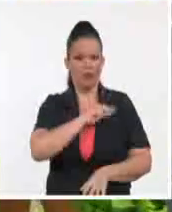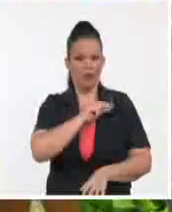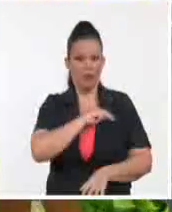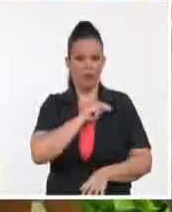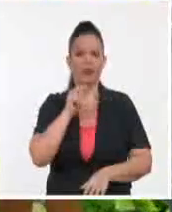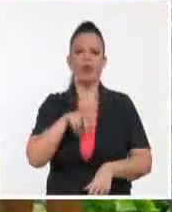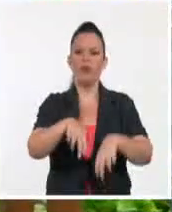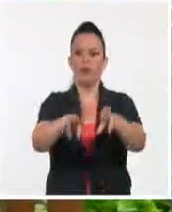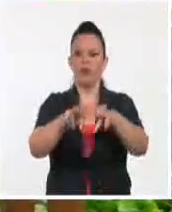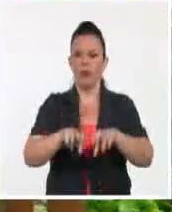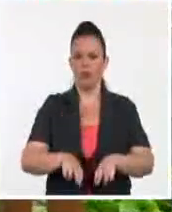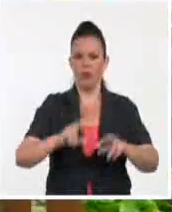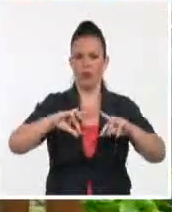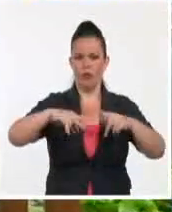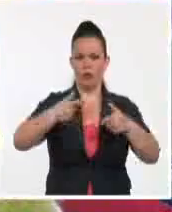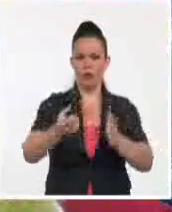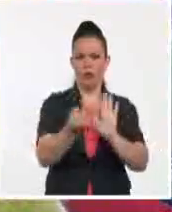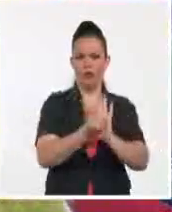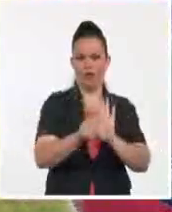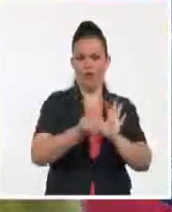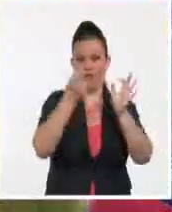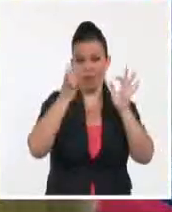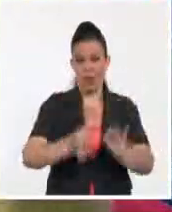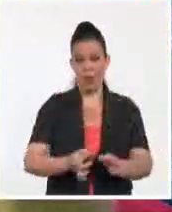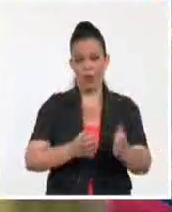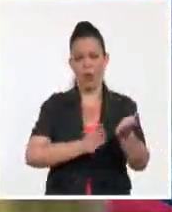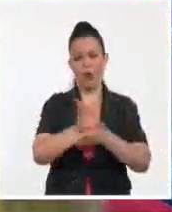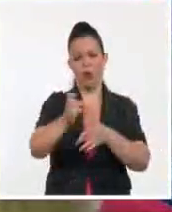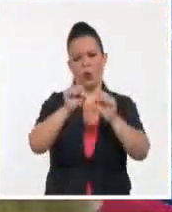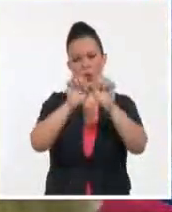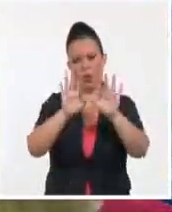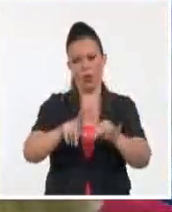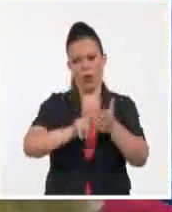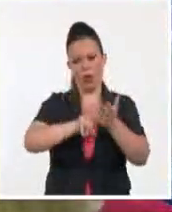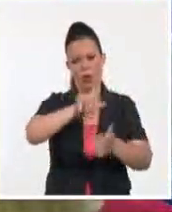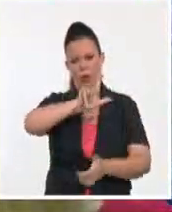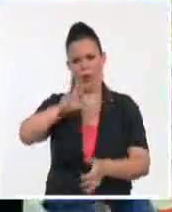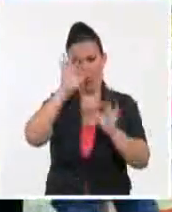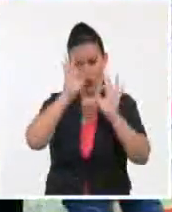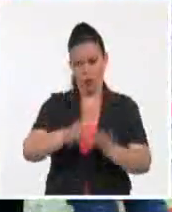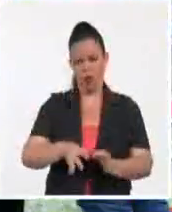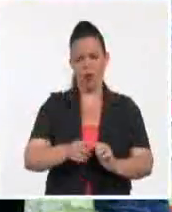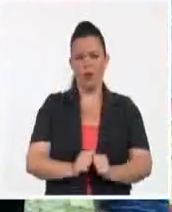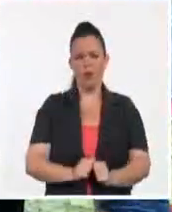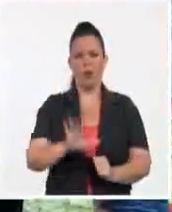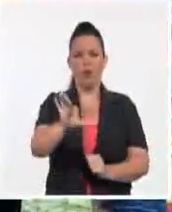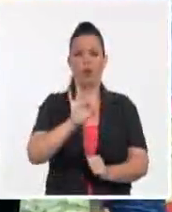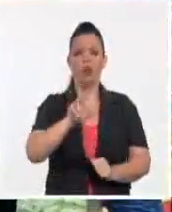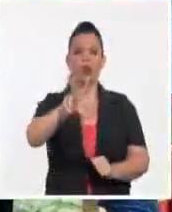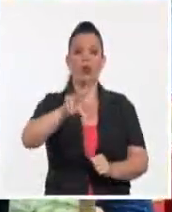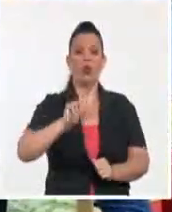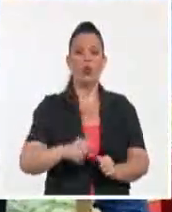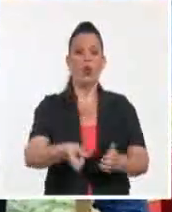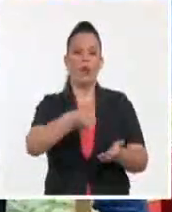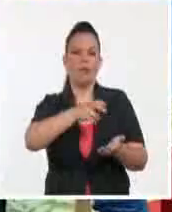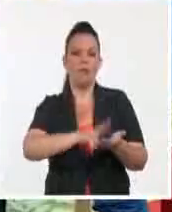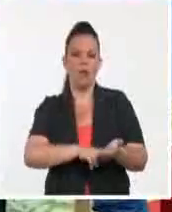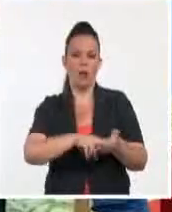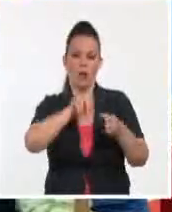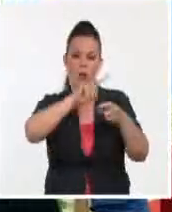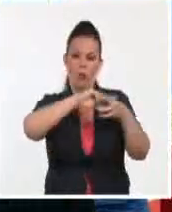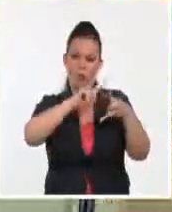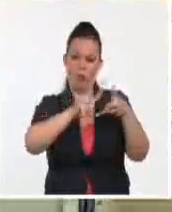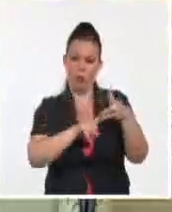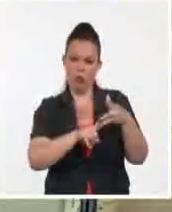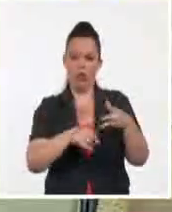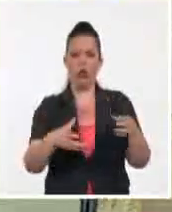primer secretario del partido en el municipio de Holguín a Osmani Viñales García y se eligieron los nuevos miembros del buró y las comisiones permanentes